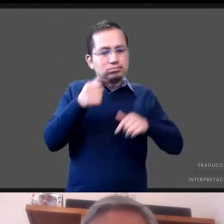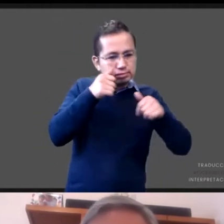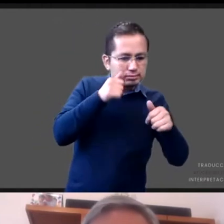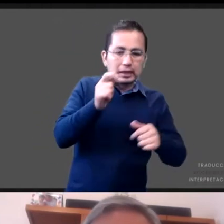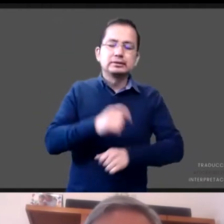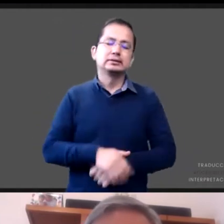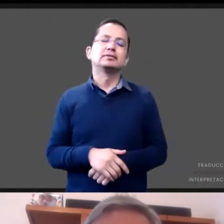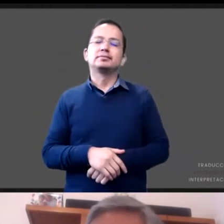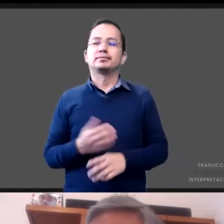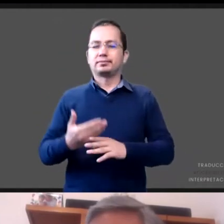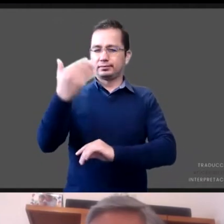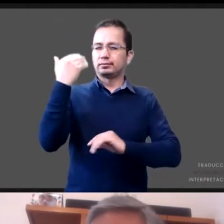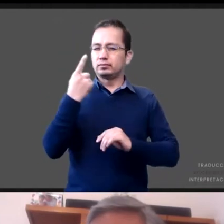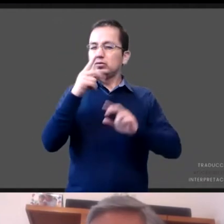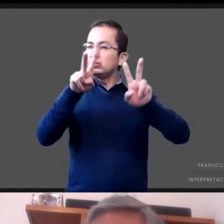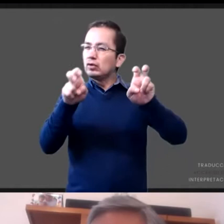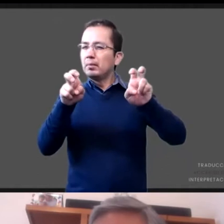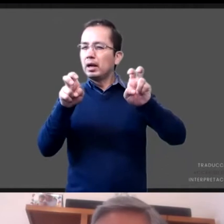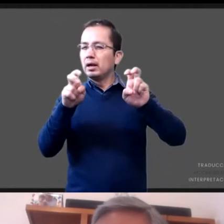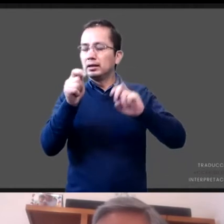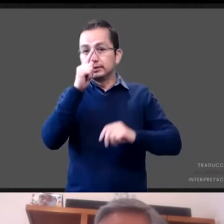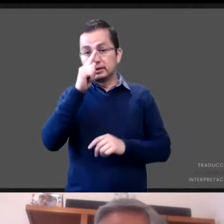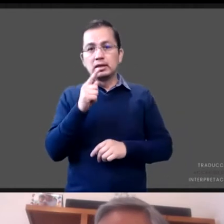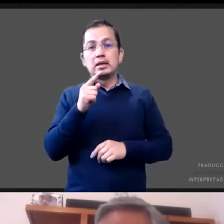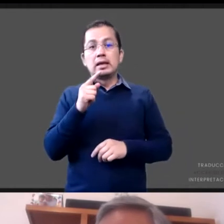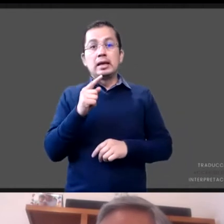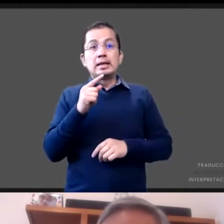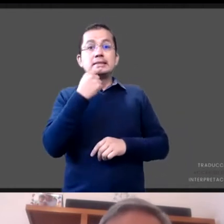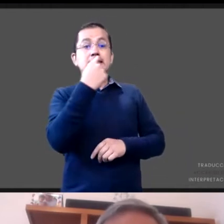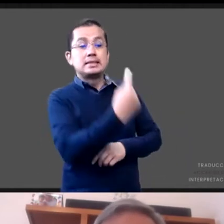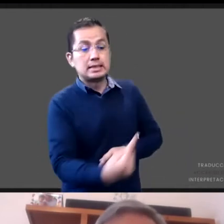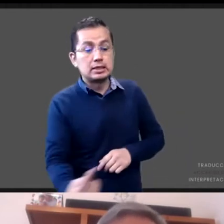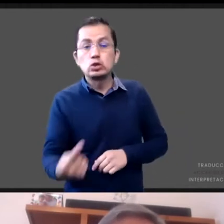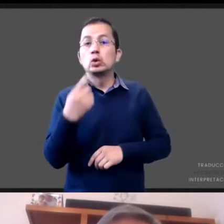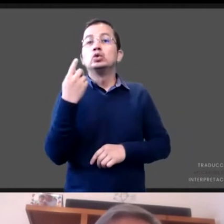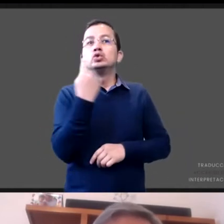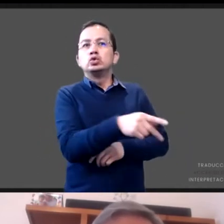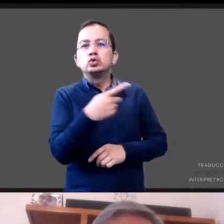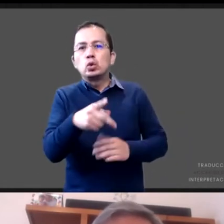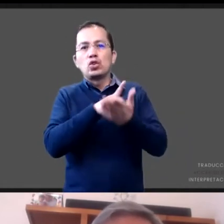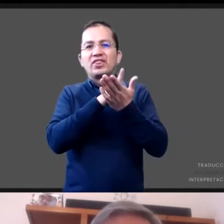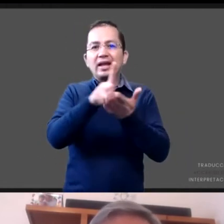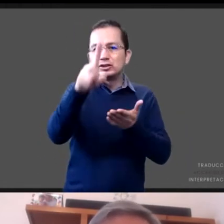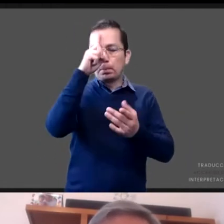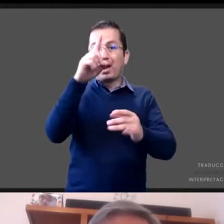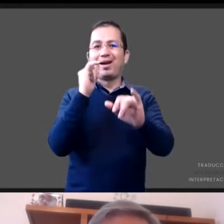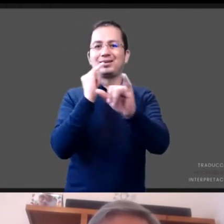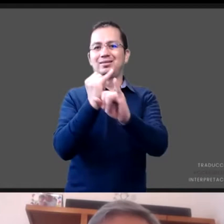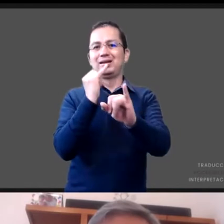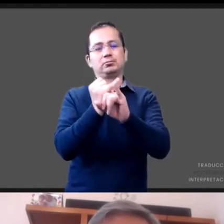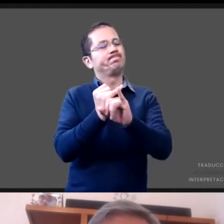conversado desde hace mucho tiempo, que tiene que ver con el derecho al internet, ¿no? Es decir, con la necesidad de